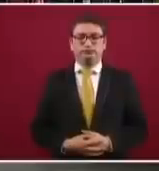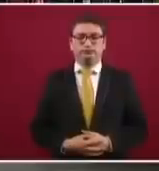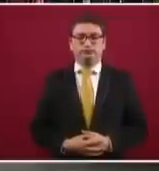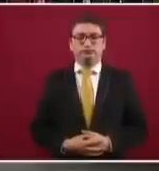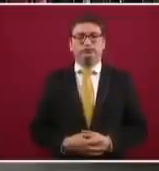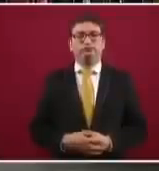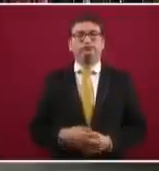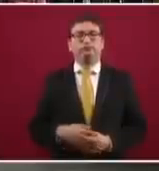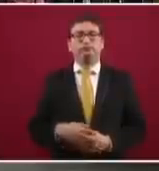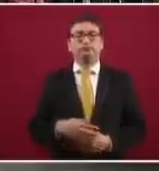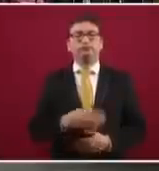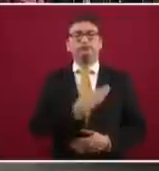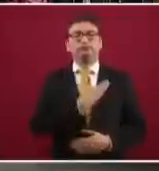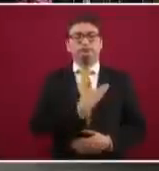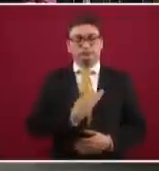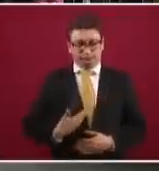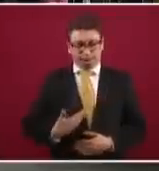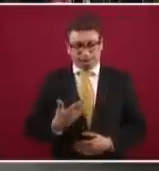Ciudadano presidente,